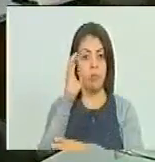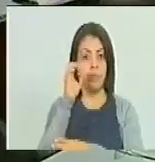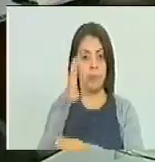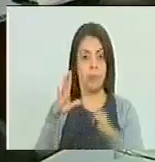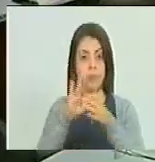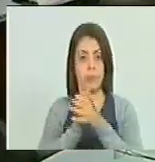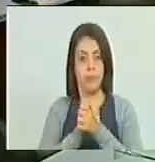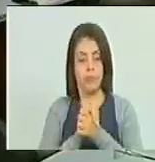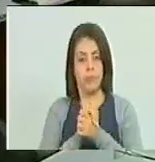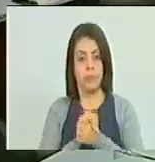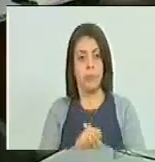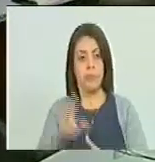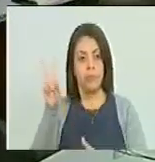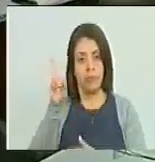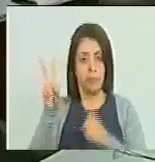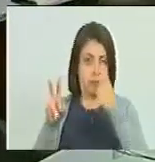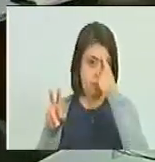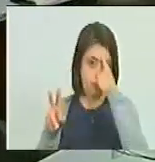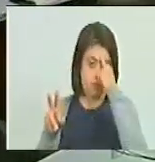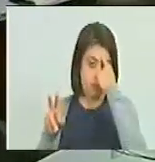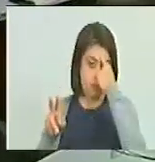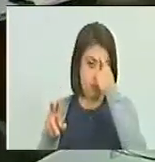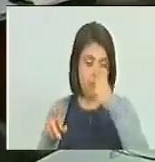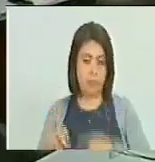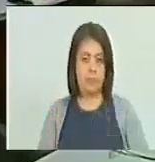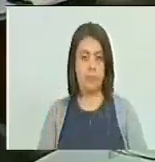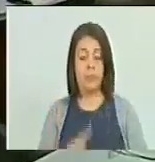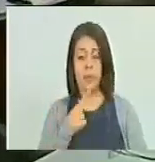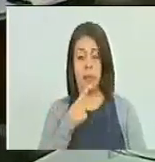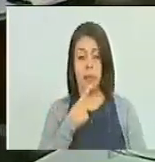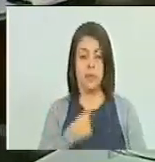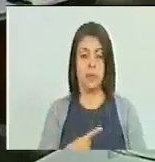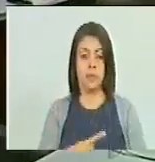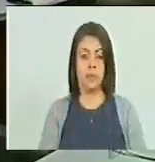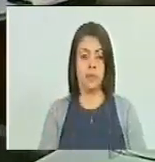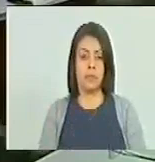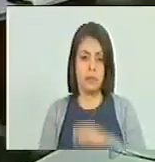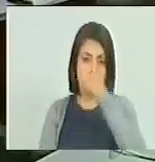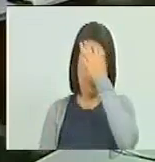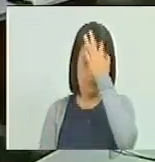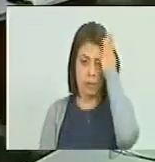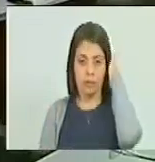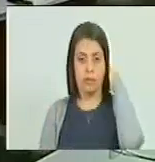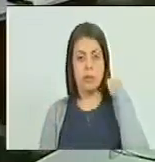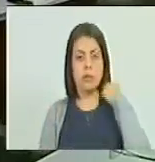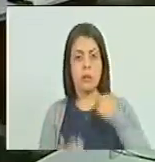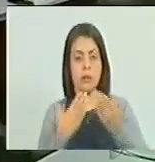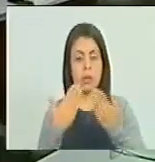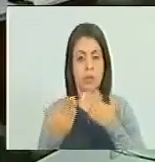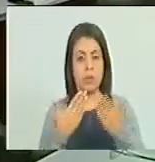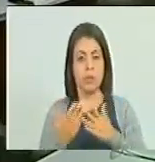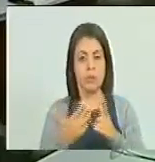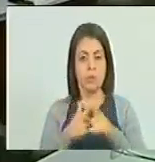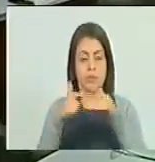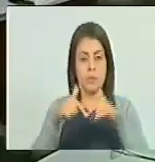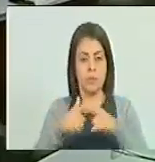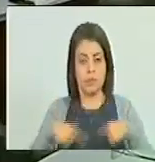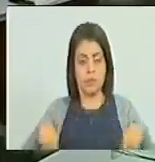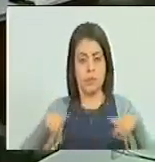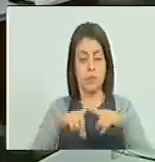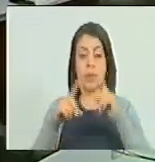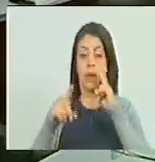de Amistad Venezuela-La India para manifestar y compartir con el resto este espacio y